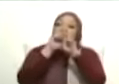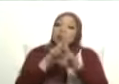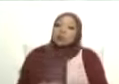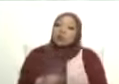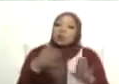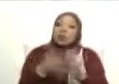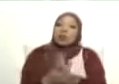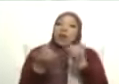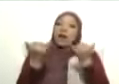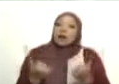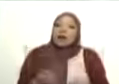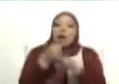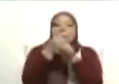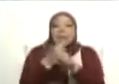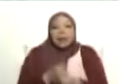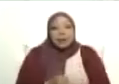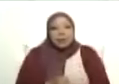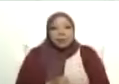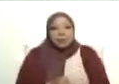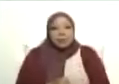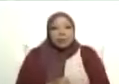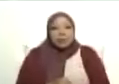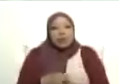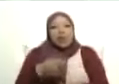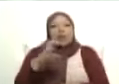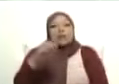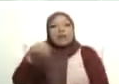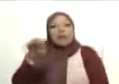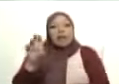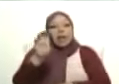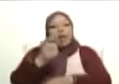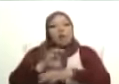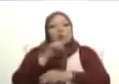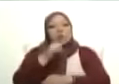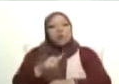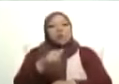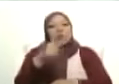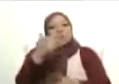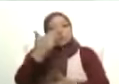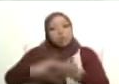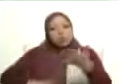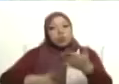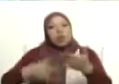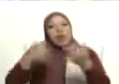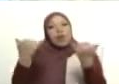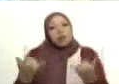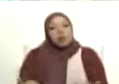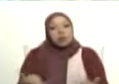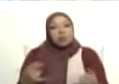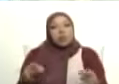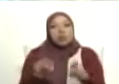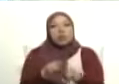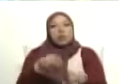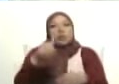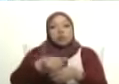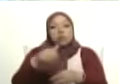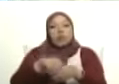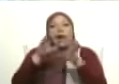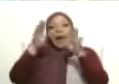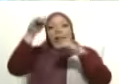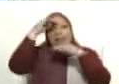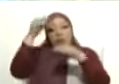que corresponde ahora es esperar que el Consejo Nacional Electoral emita sus boletines correspondientes y nosotros estaremos